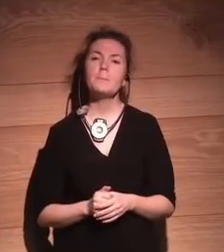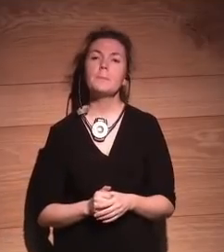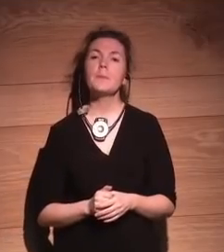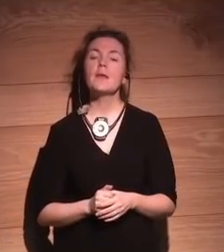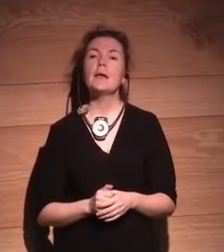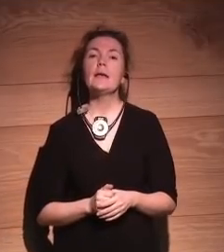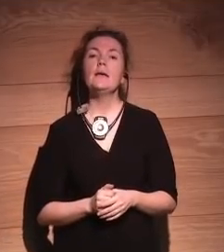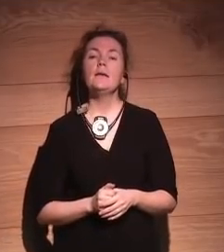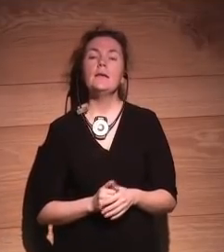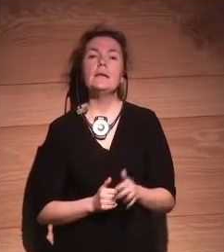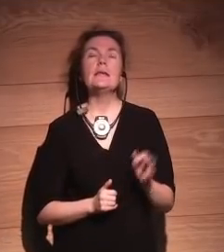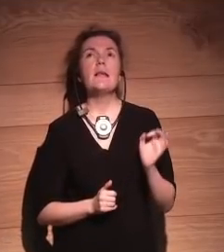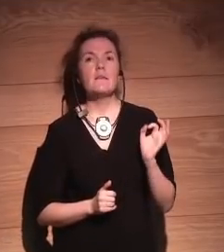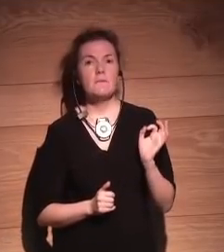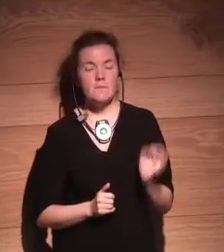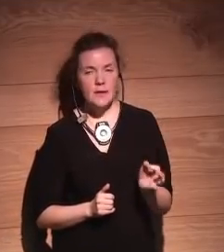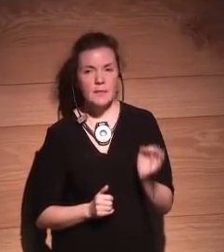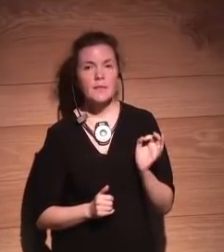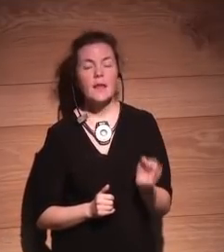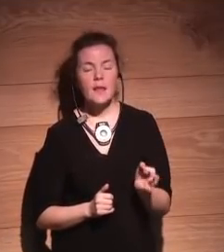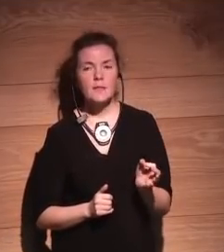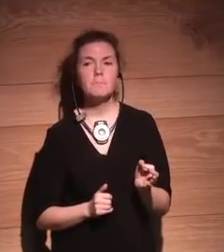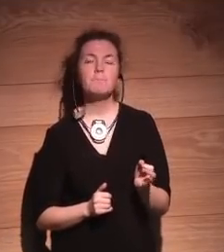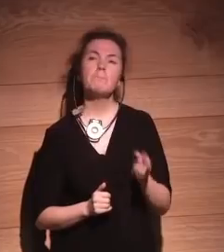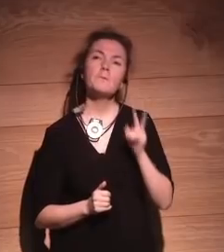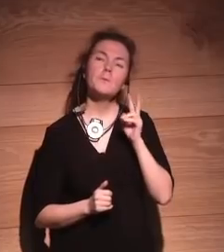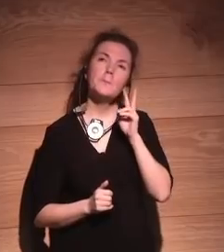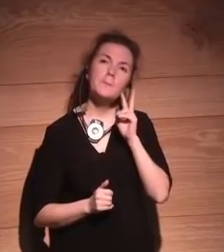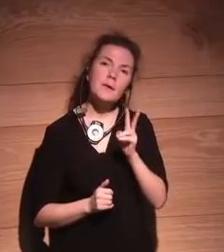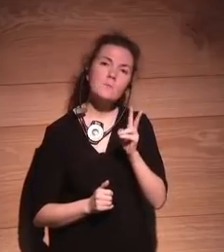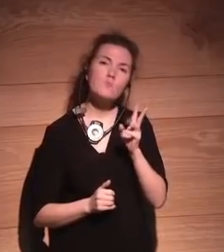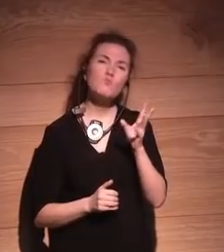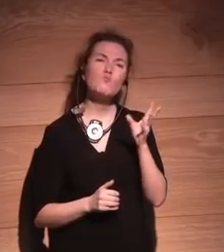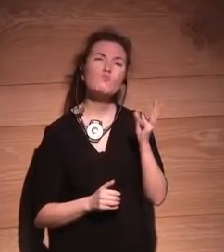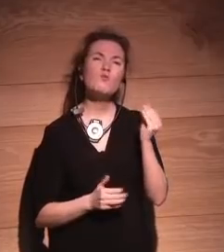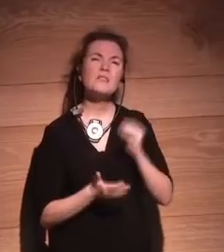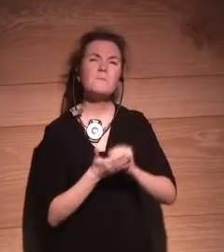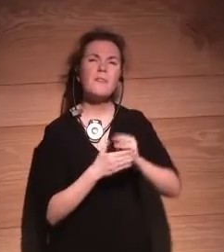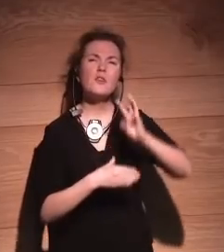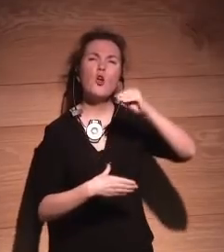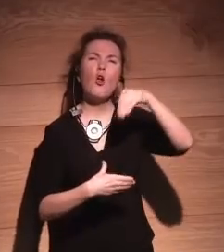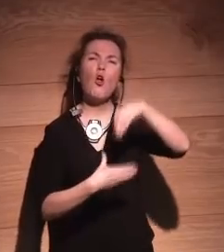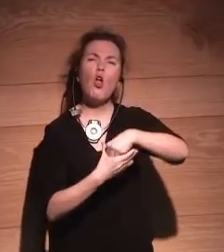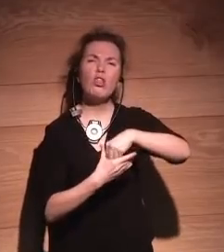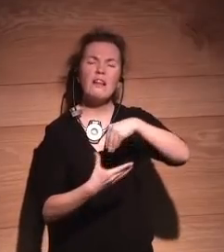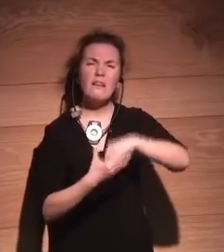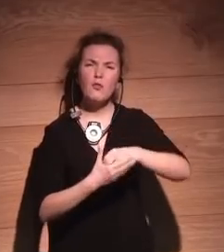Efectivamente, vemos muchos contenidos